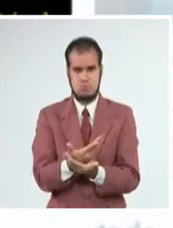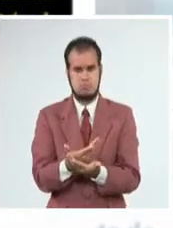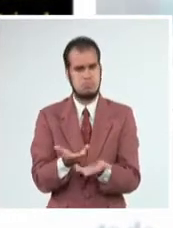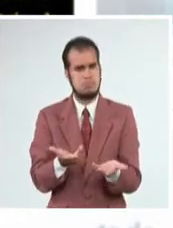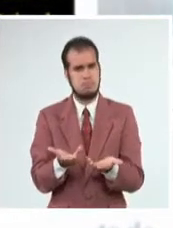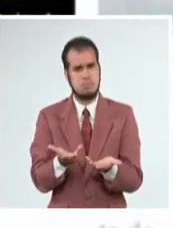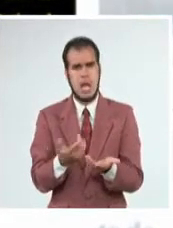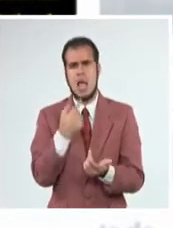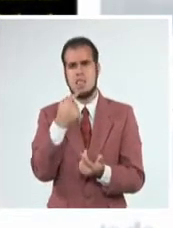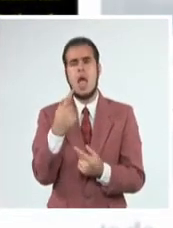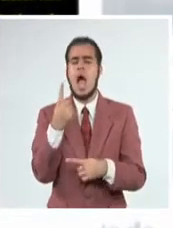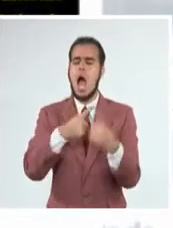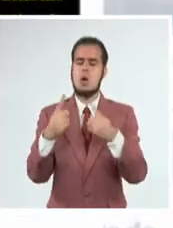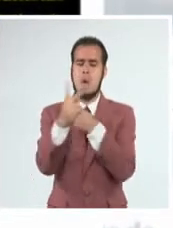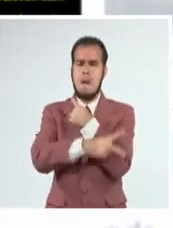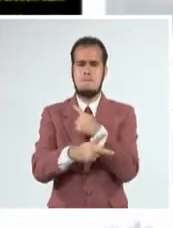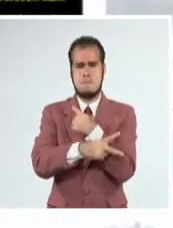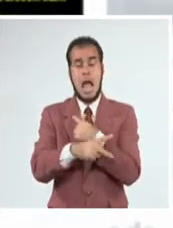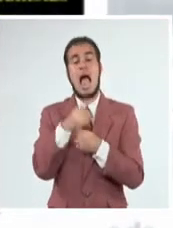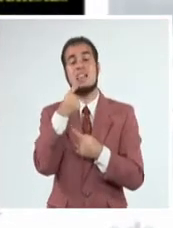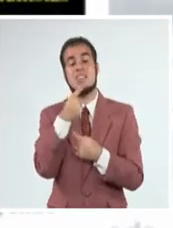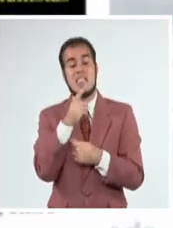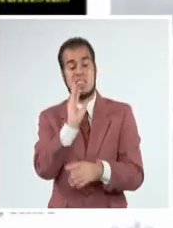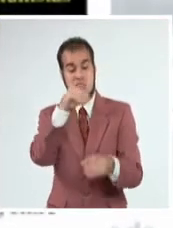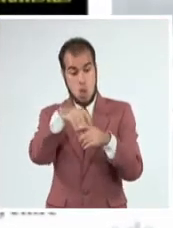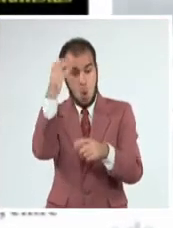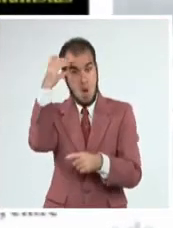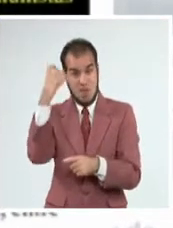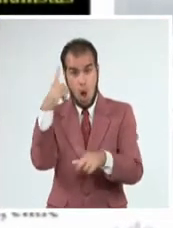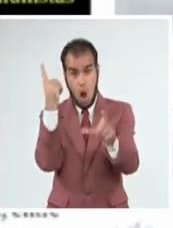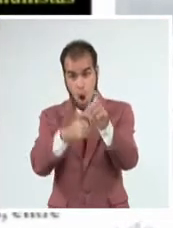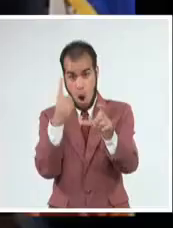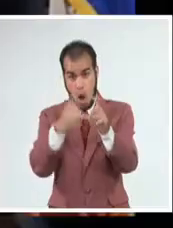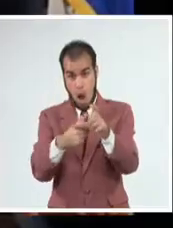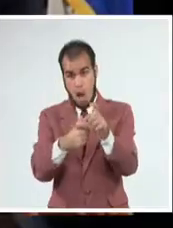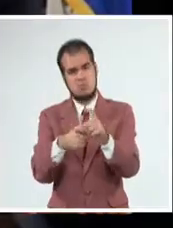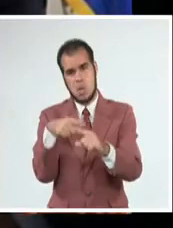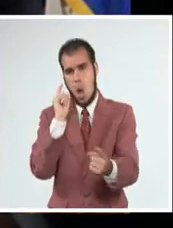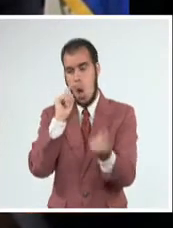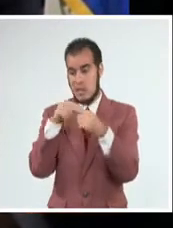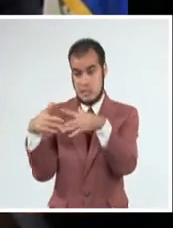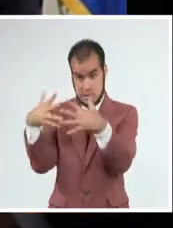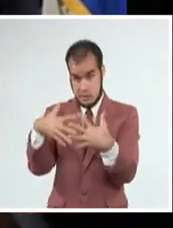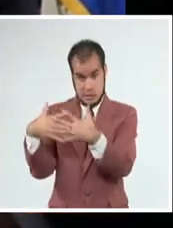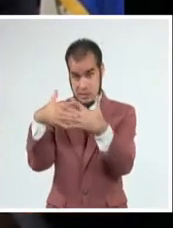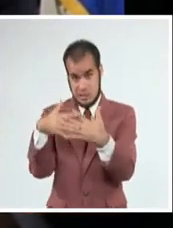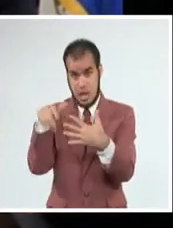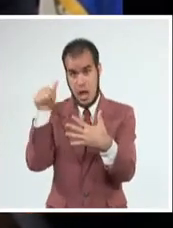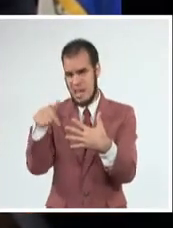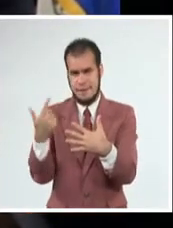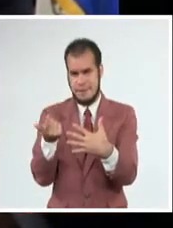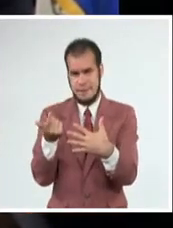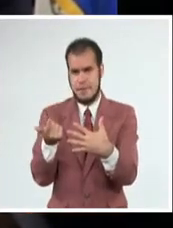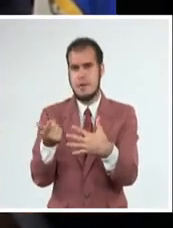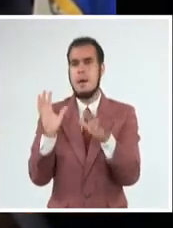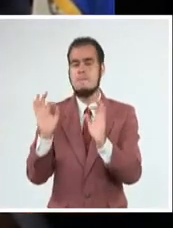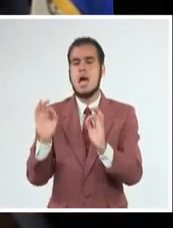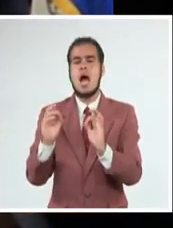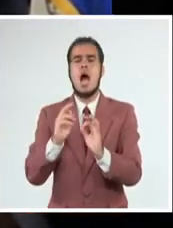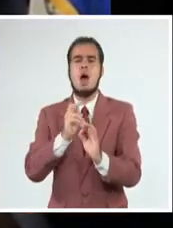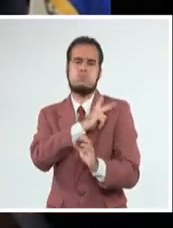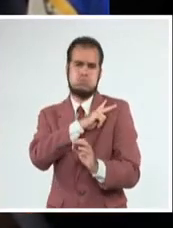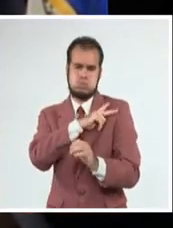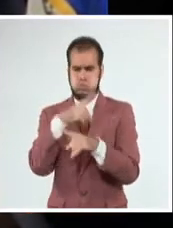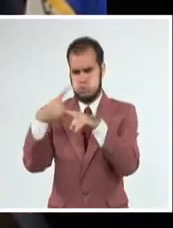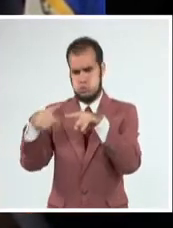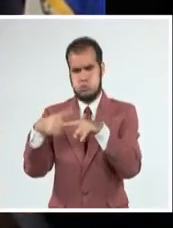rescate de países bajo regímenes comunistas es uno de los principios del memorándum de entendimiento entre el Directorio Democrático y